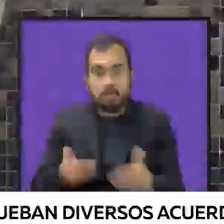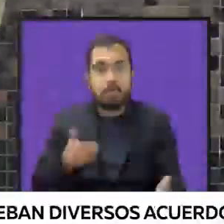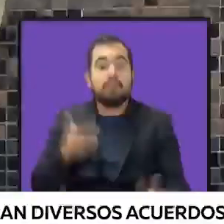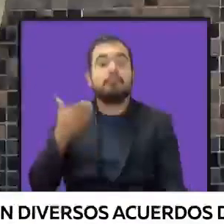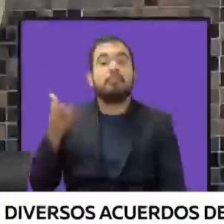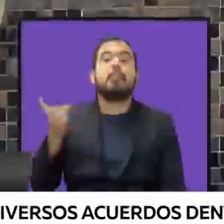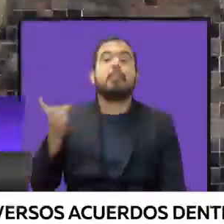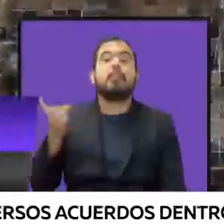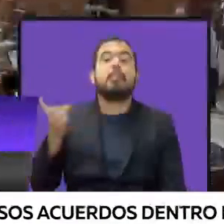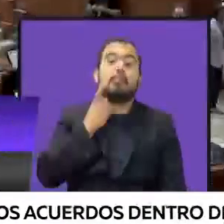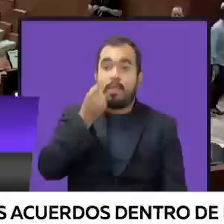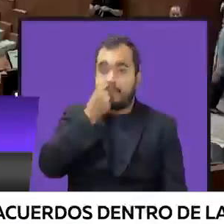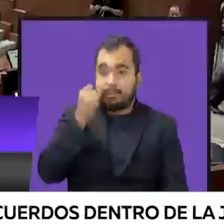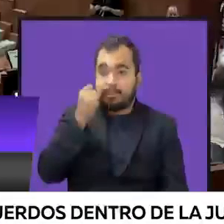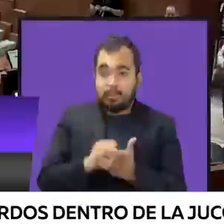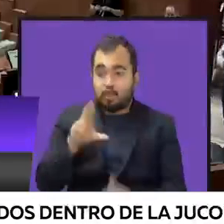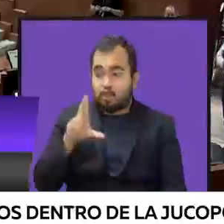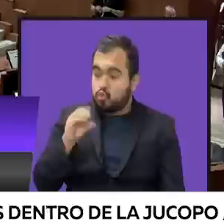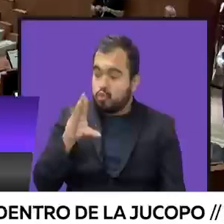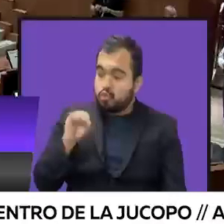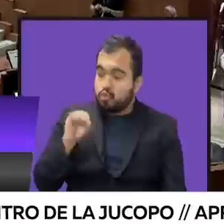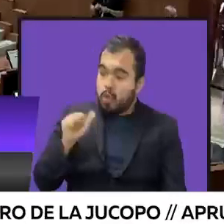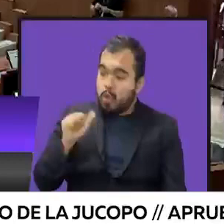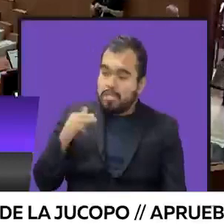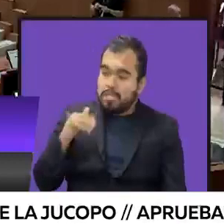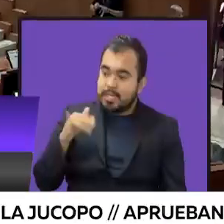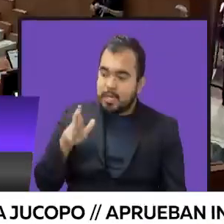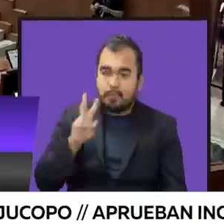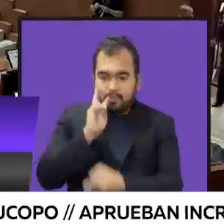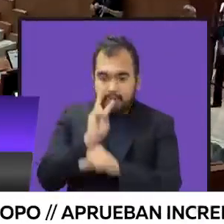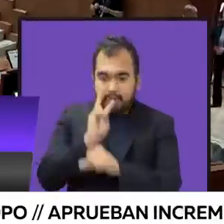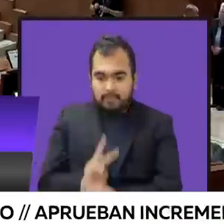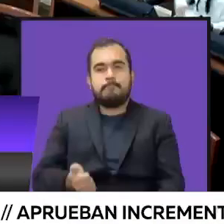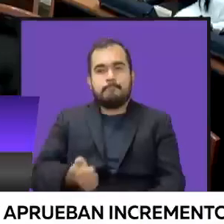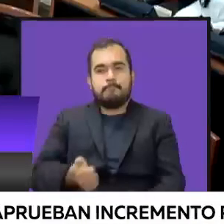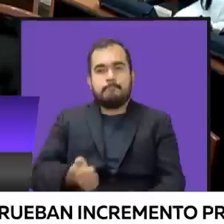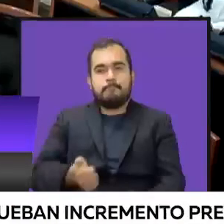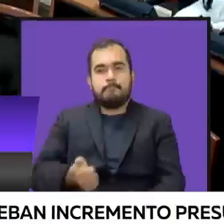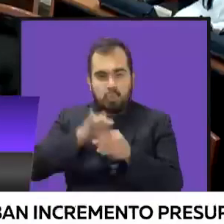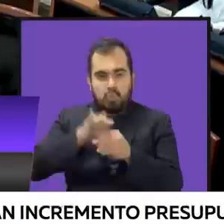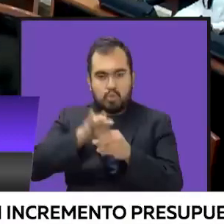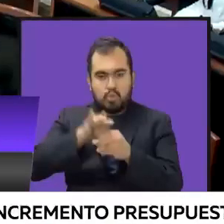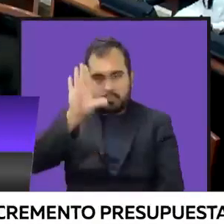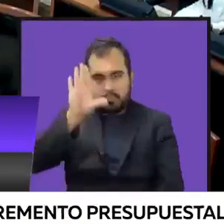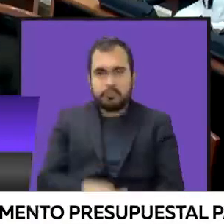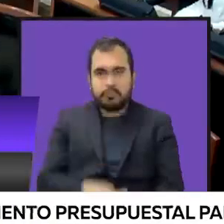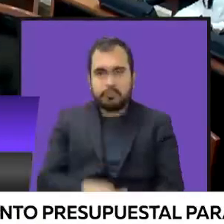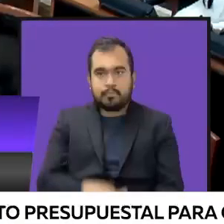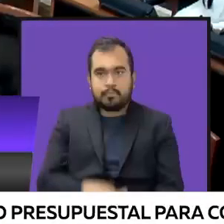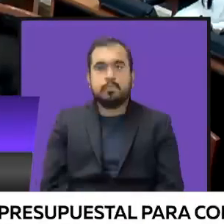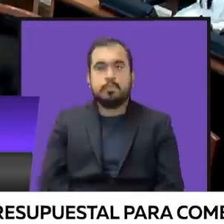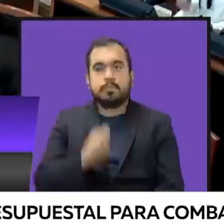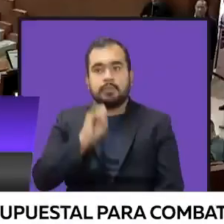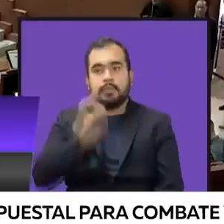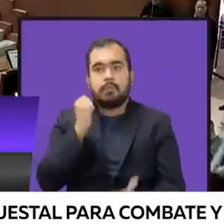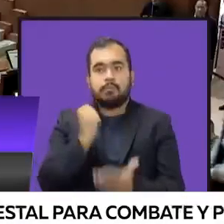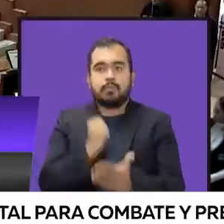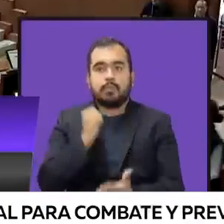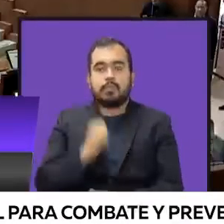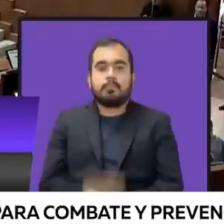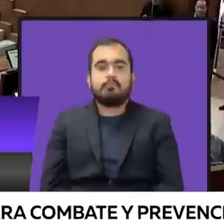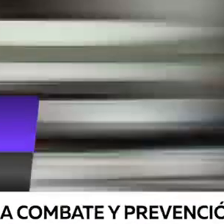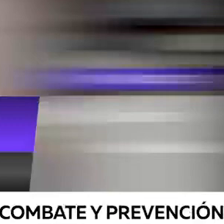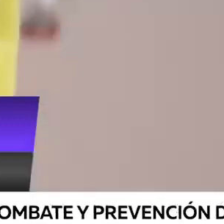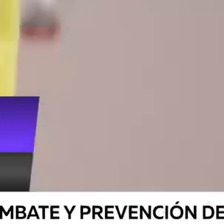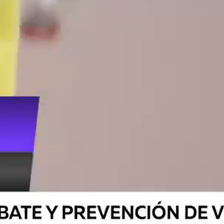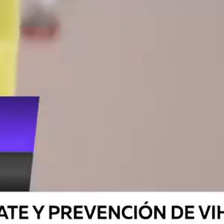sesión de pleno fue aprobado el acuerdo que solicita que dentro del proyecto de egresos 2024 del Gobierno de Jalisco se incluya un incremento de 5 millones de